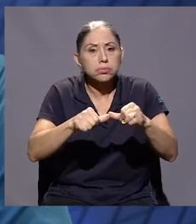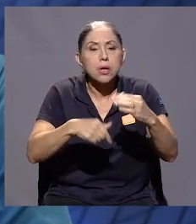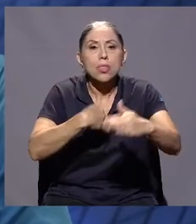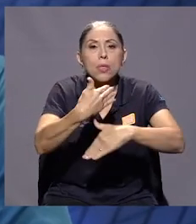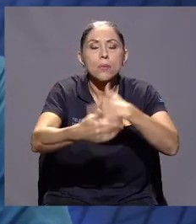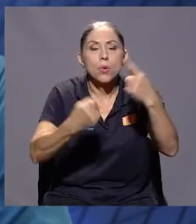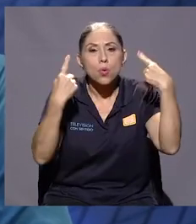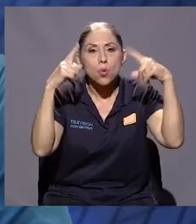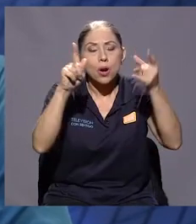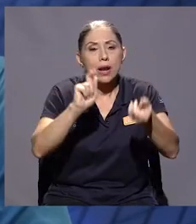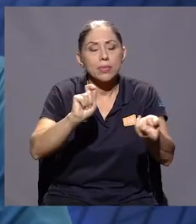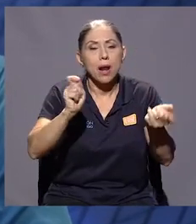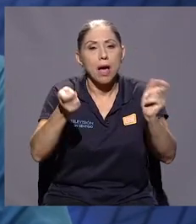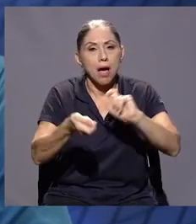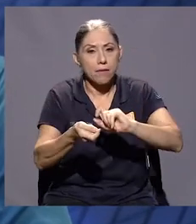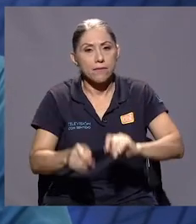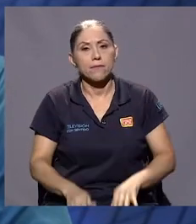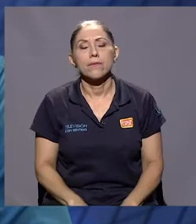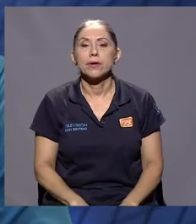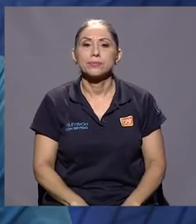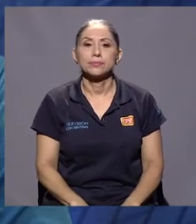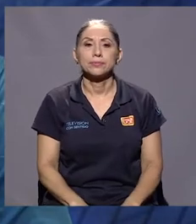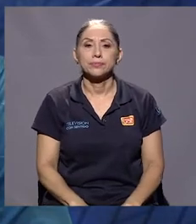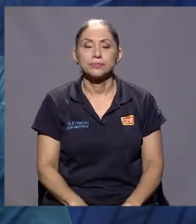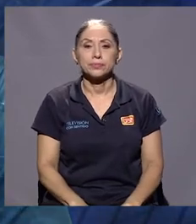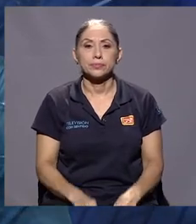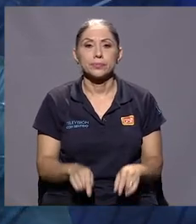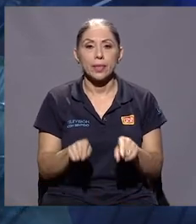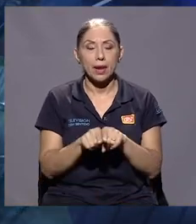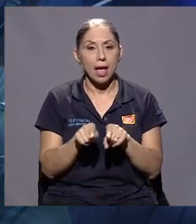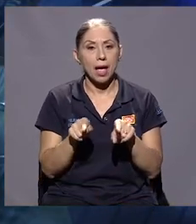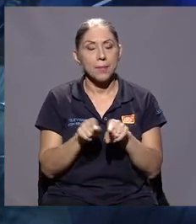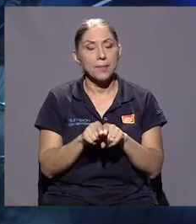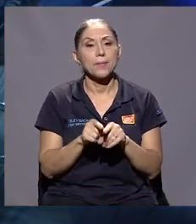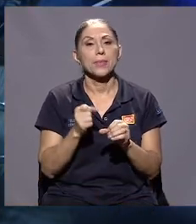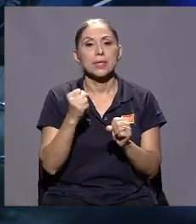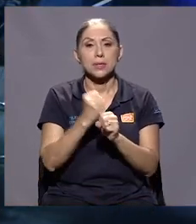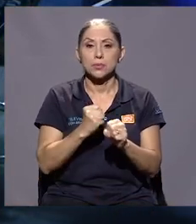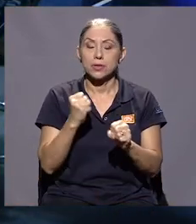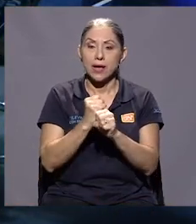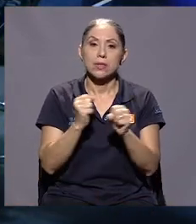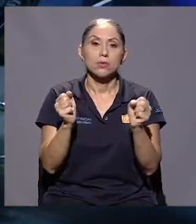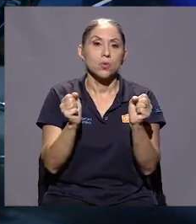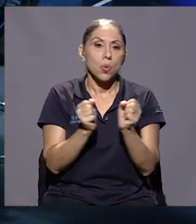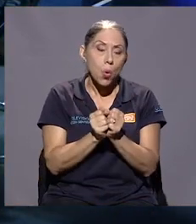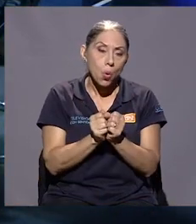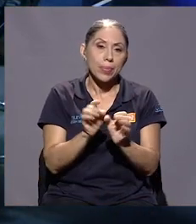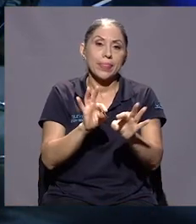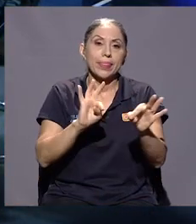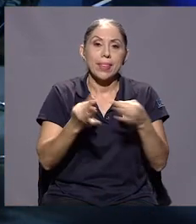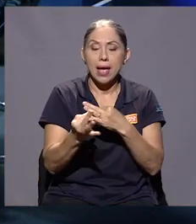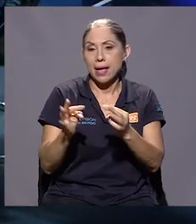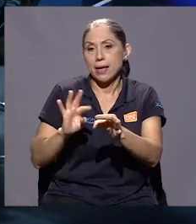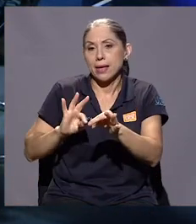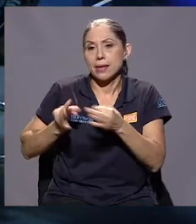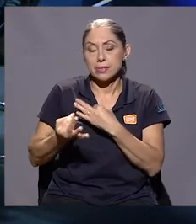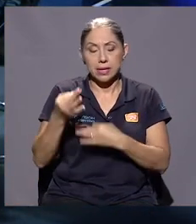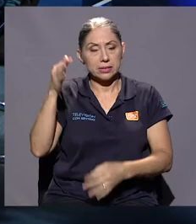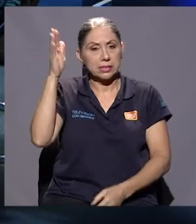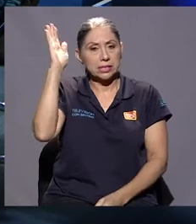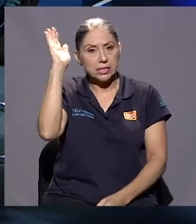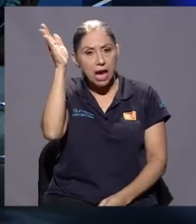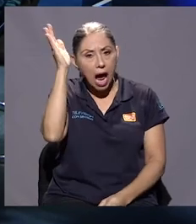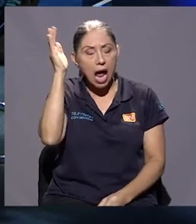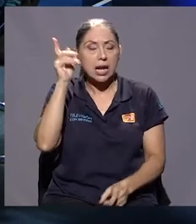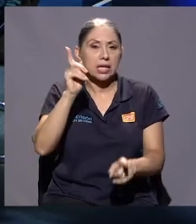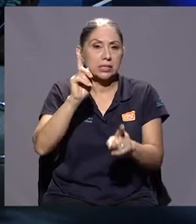venimos también digamos trabajando lo que es una serie de bueno de charlas y talleres bueno recientemente también